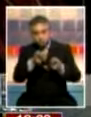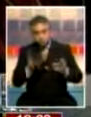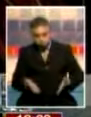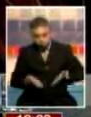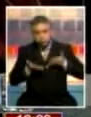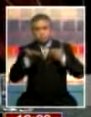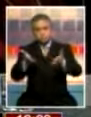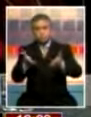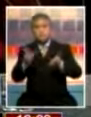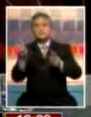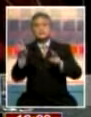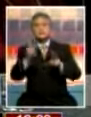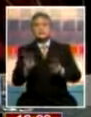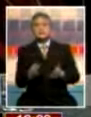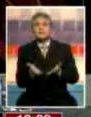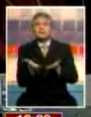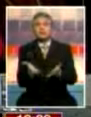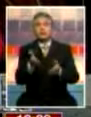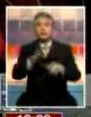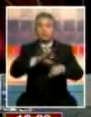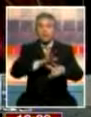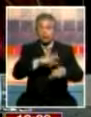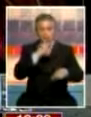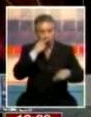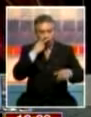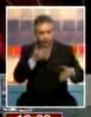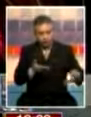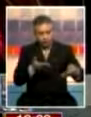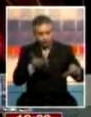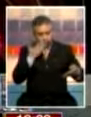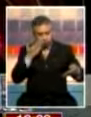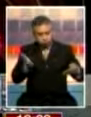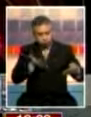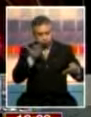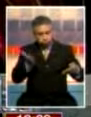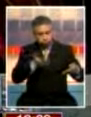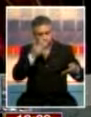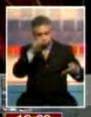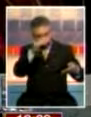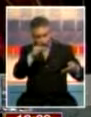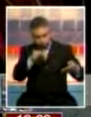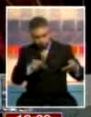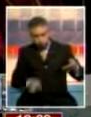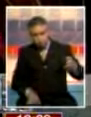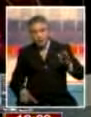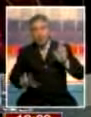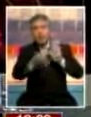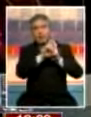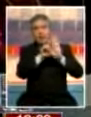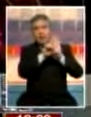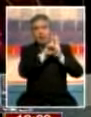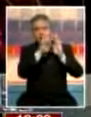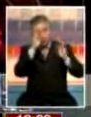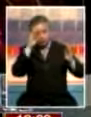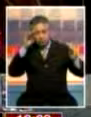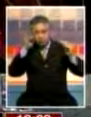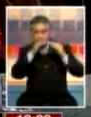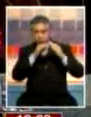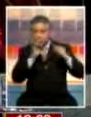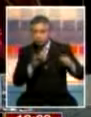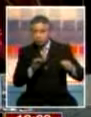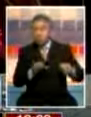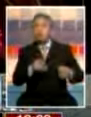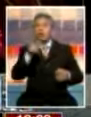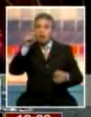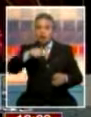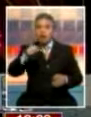servicios médicos. La idea es analizarlos y ver si se ajustan a los estándares establecidos en la Ley del Consumidor. Para andar en este tema, tomamos